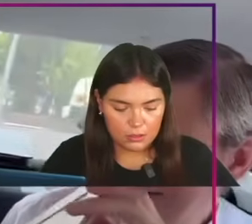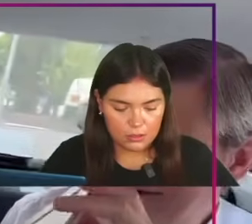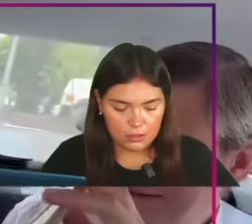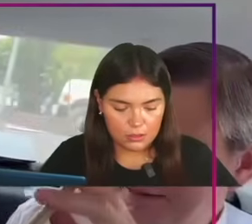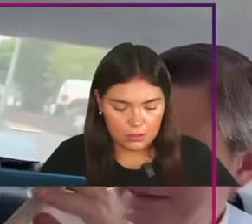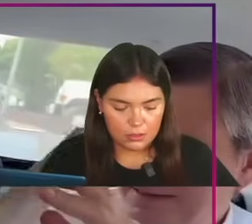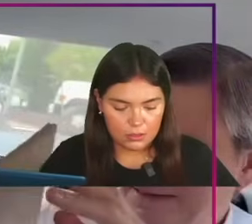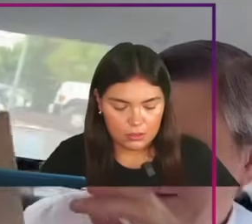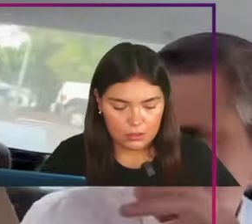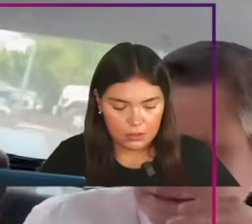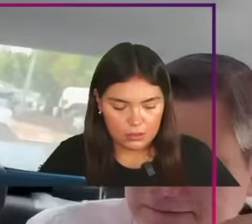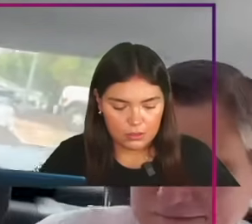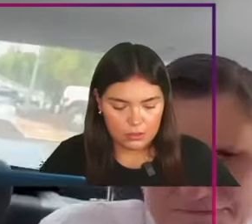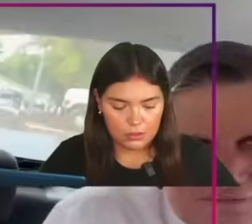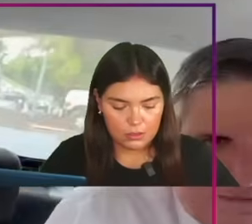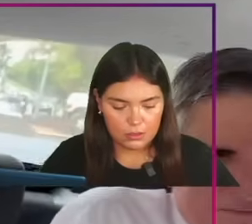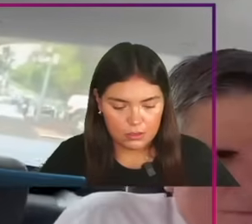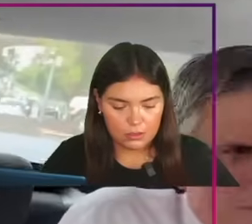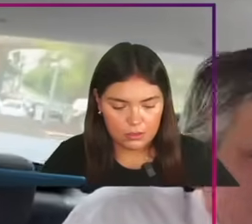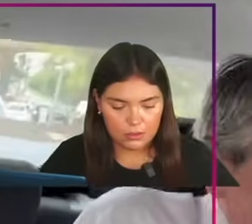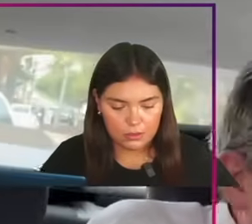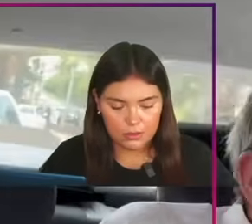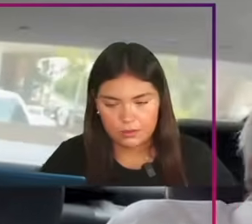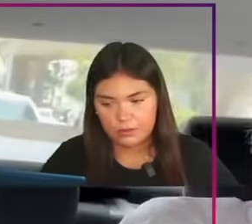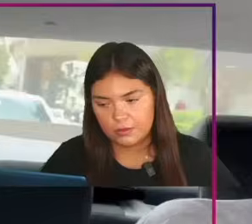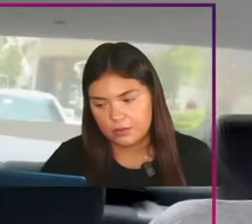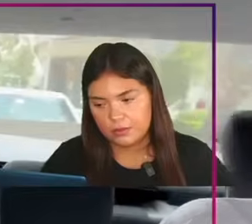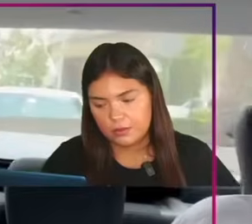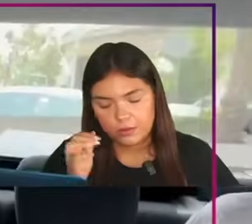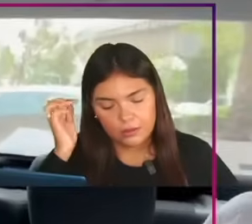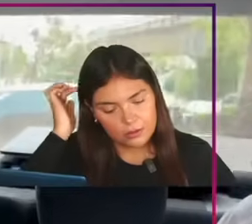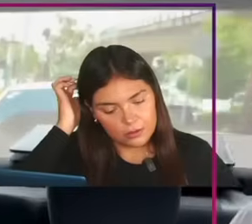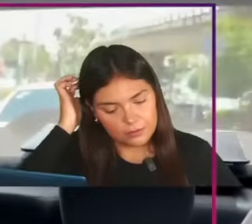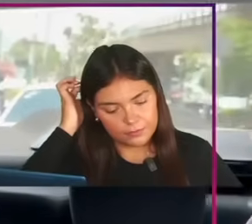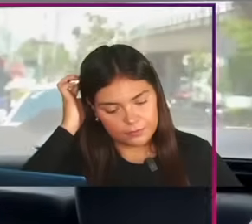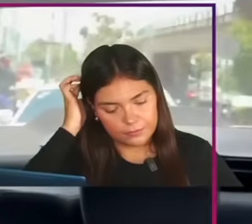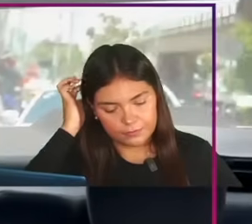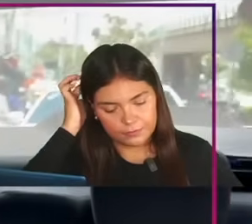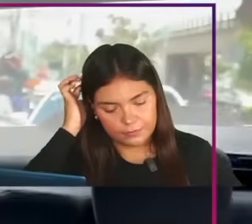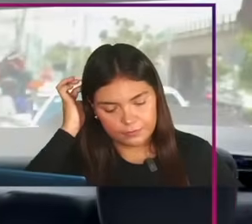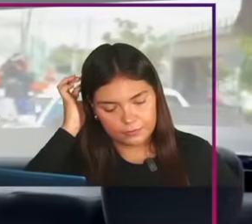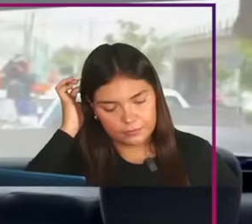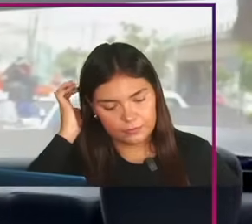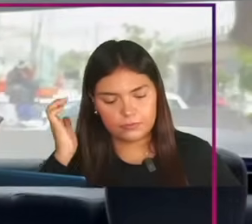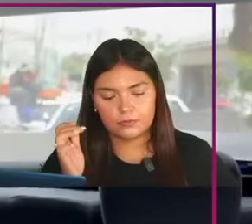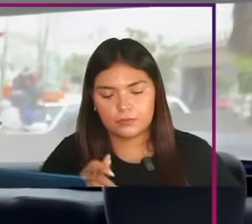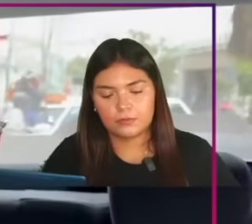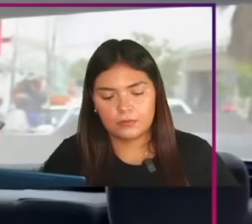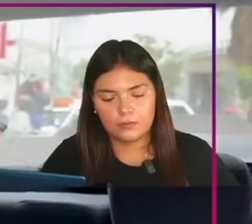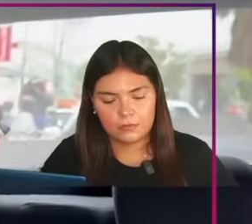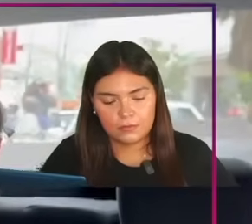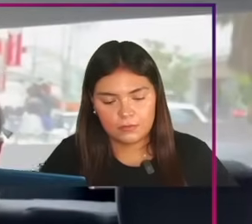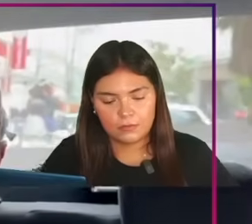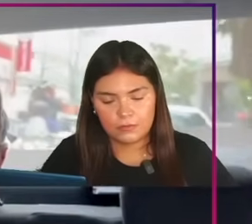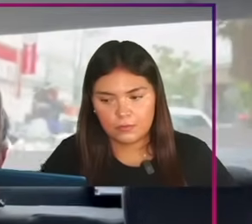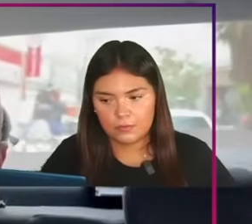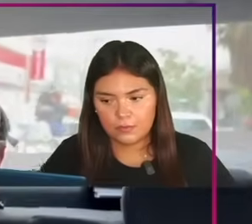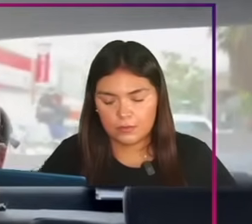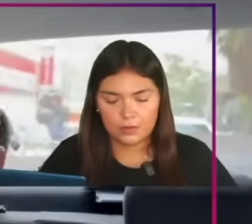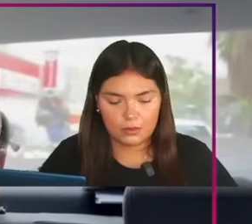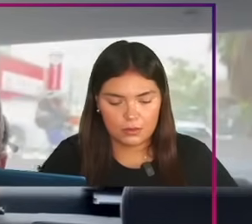tribunal electoral leímos un discurso que habla de